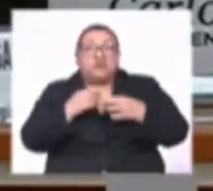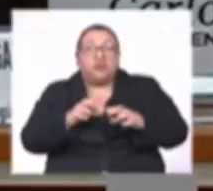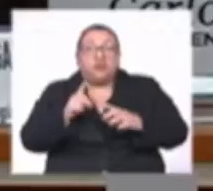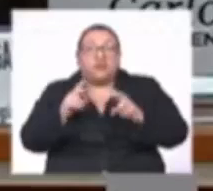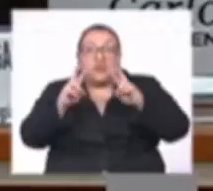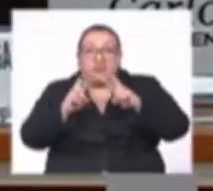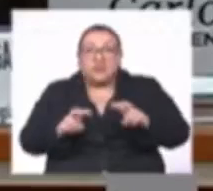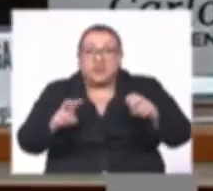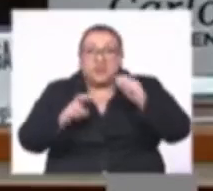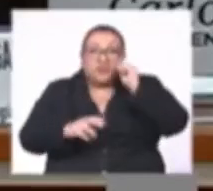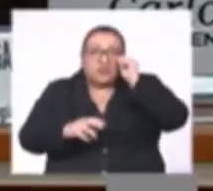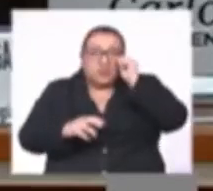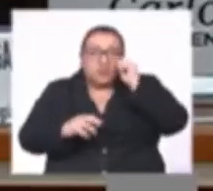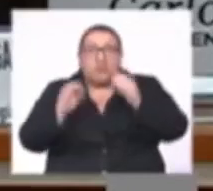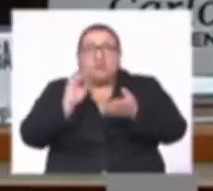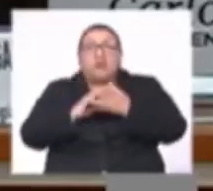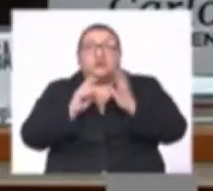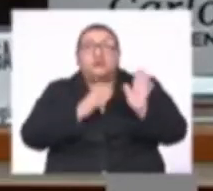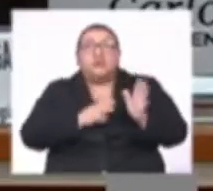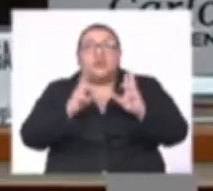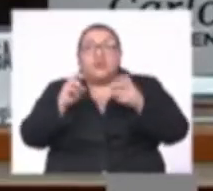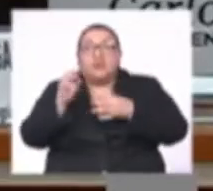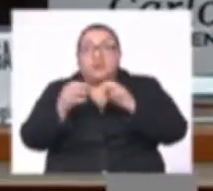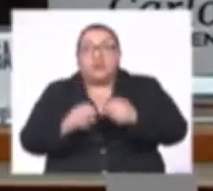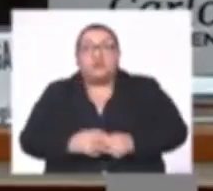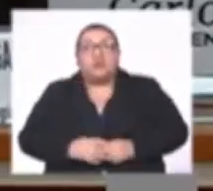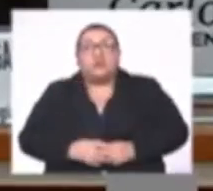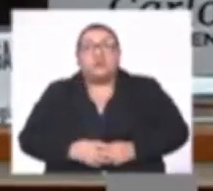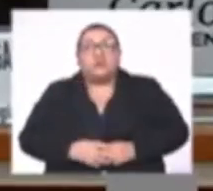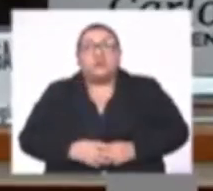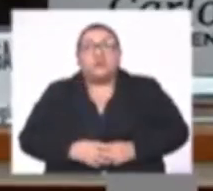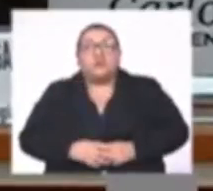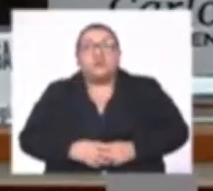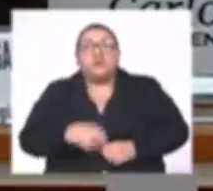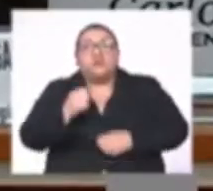de investigación, además de su incremento presupuestal al año